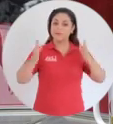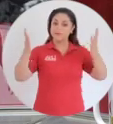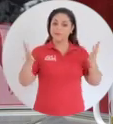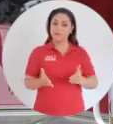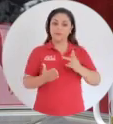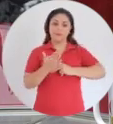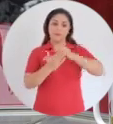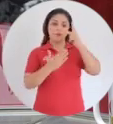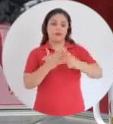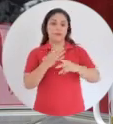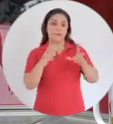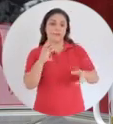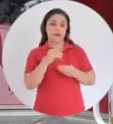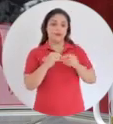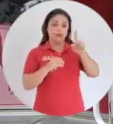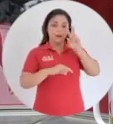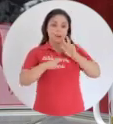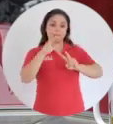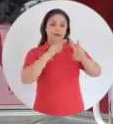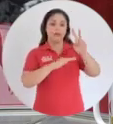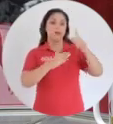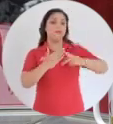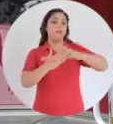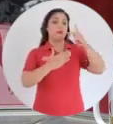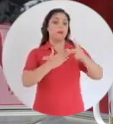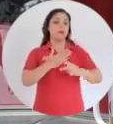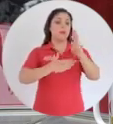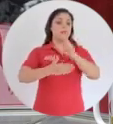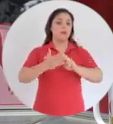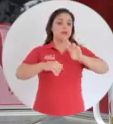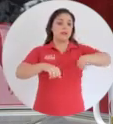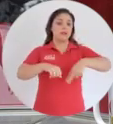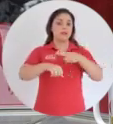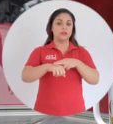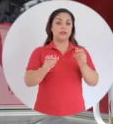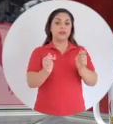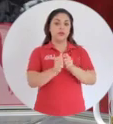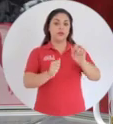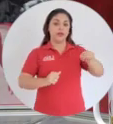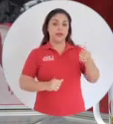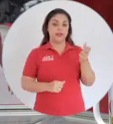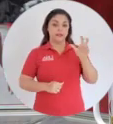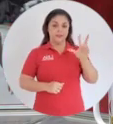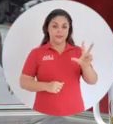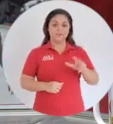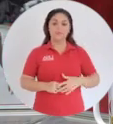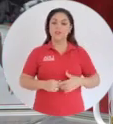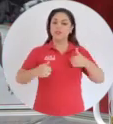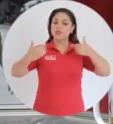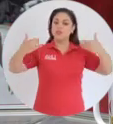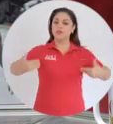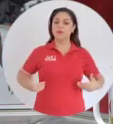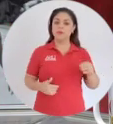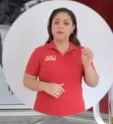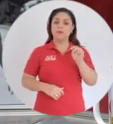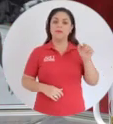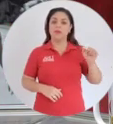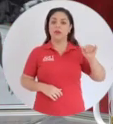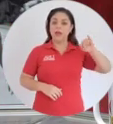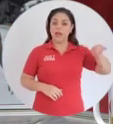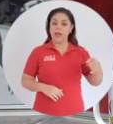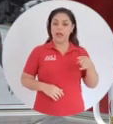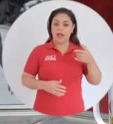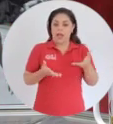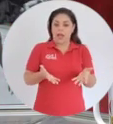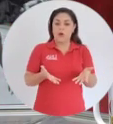tal? Bienvenidos a una edición más de Una Mirada, el programa de la Universidad Nacional y del SUNAR S.A. Soy Maribel Quiroz